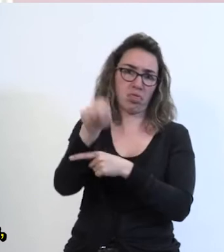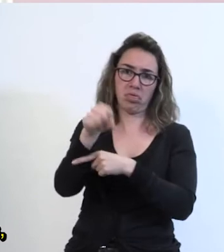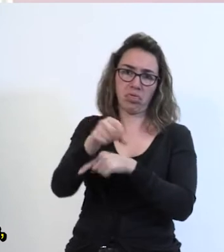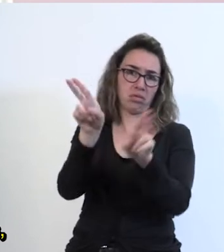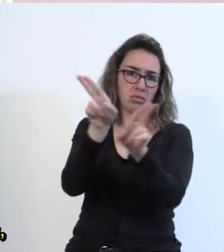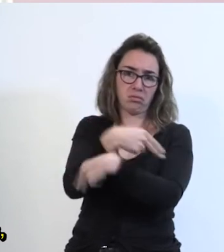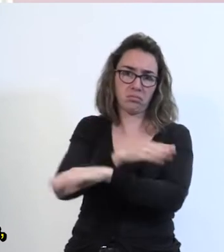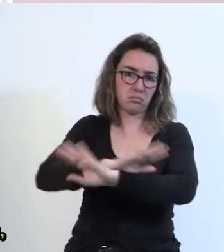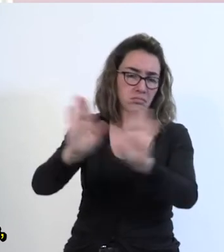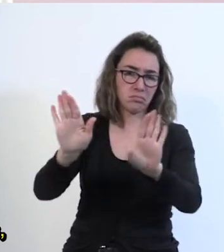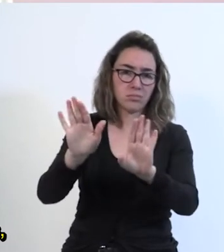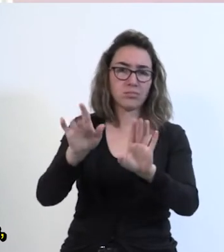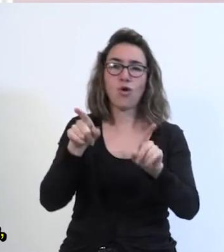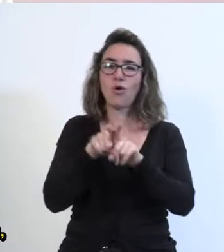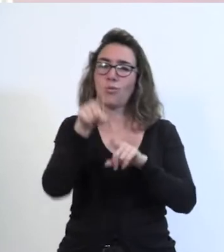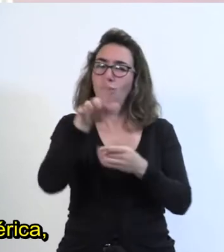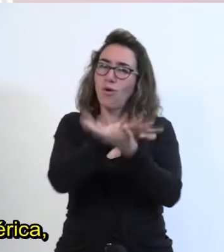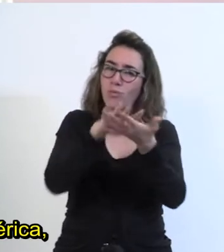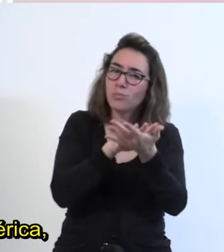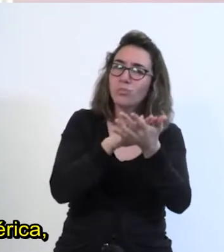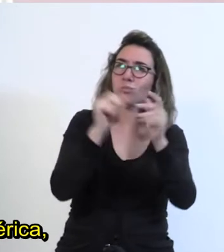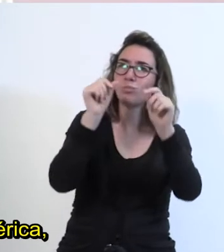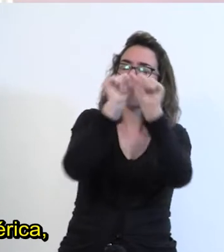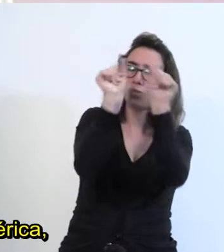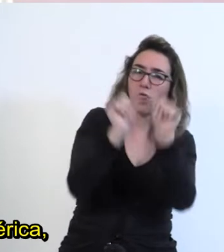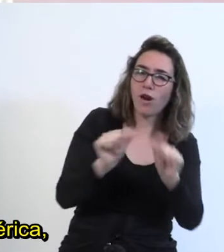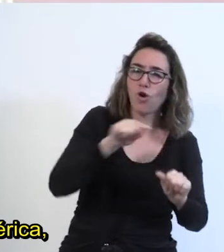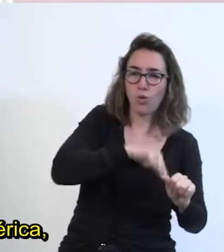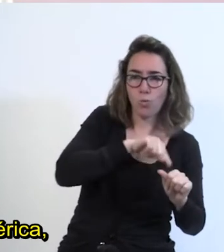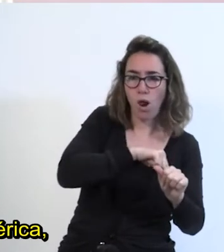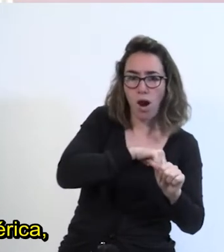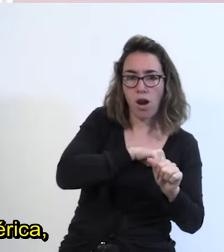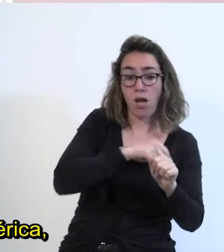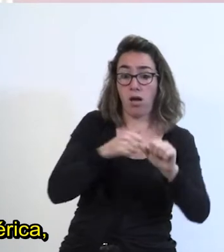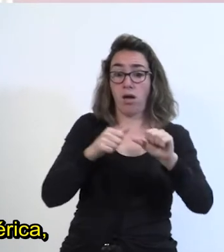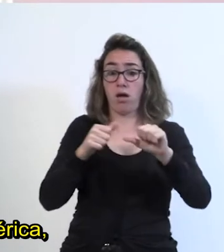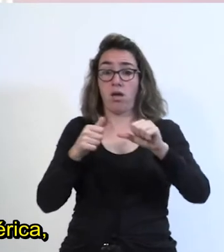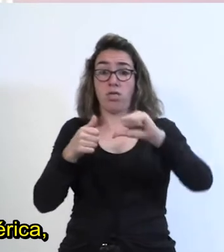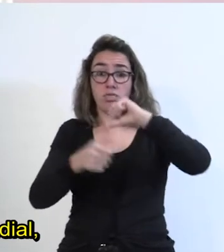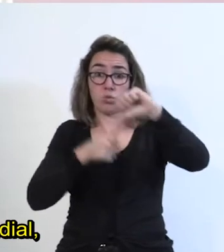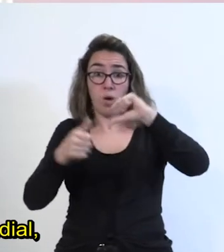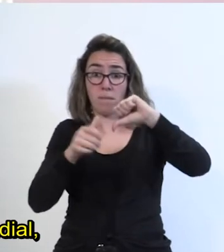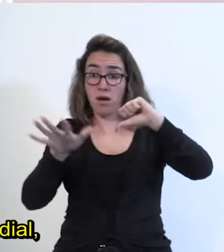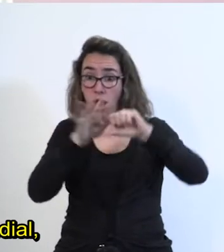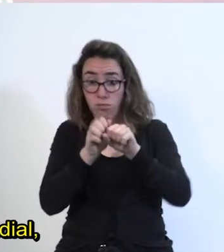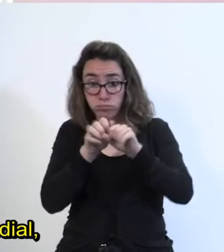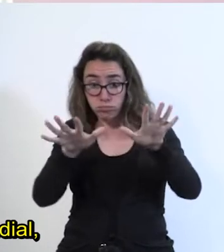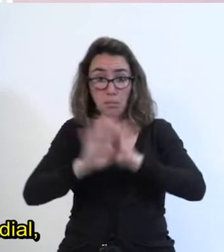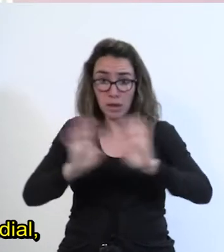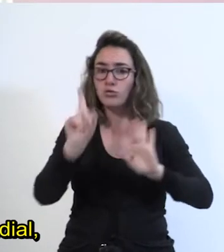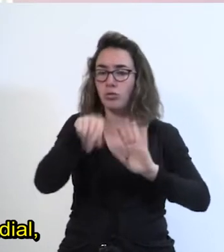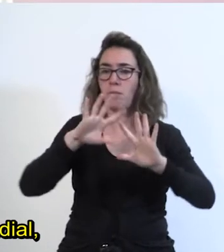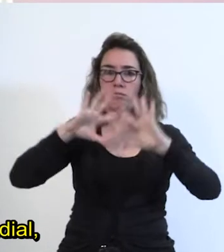No sé si también de ese modelo moral que hablas de que es exportable no solamente a otros lugares de Centroamérica, sino estamos hablando de